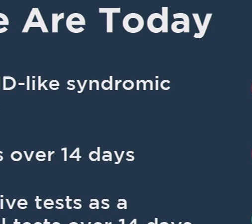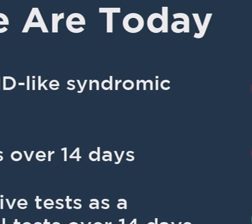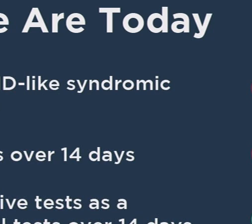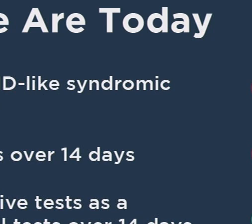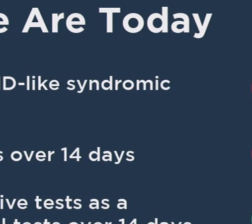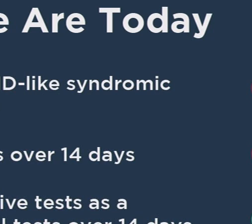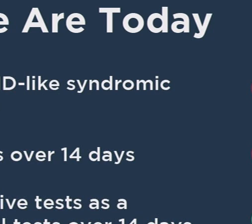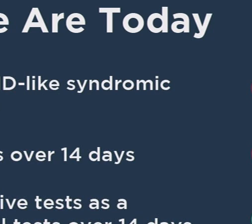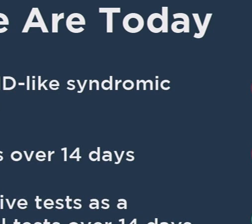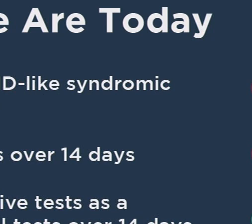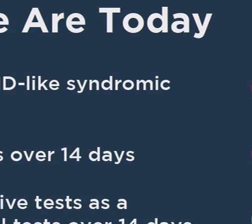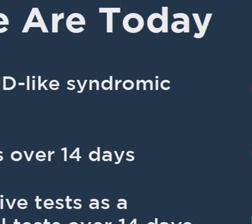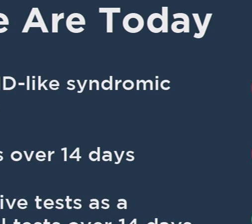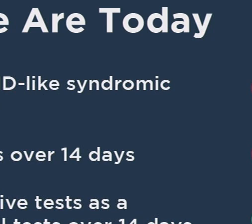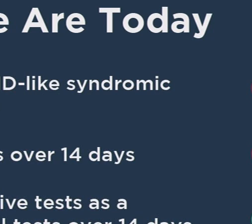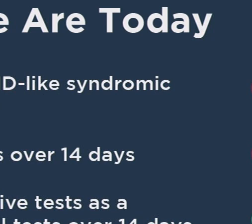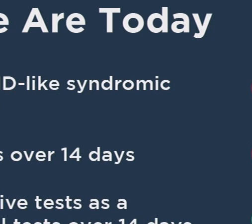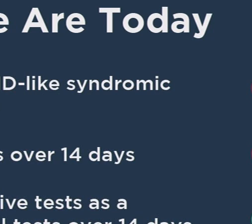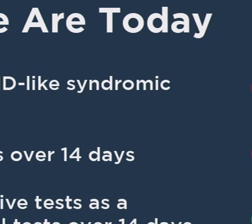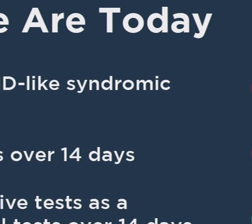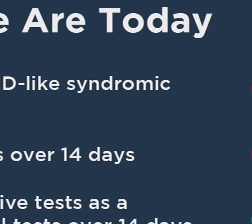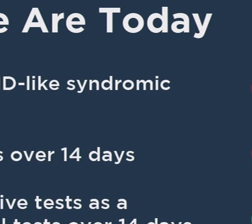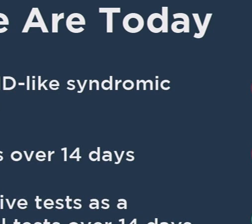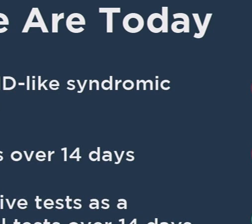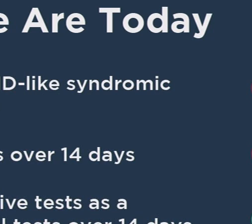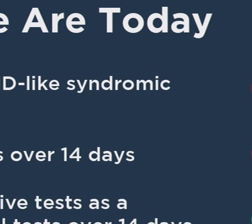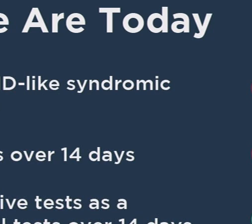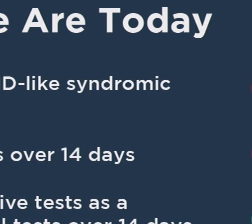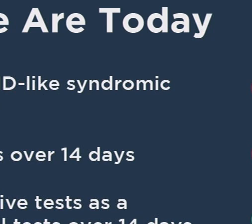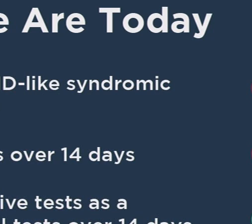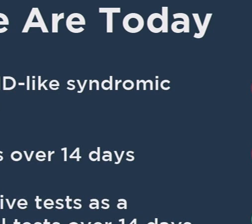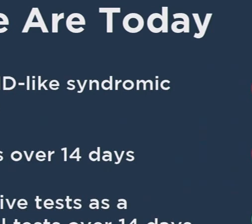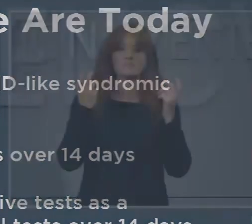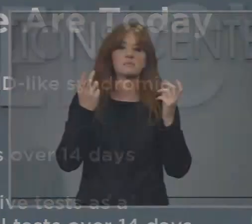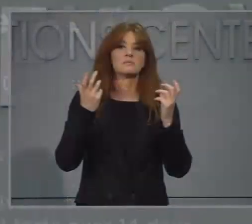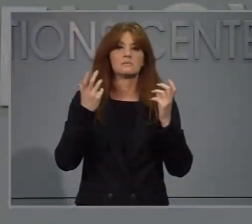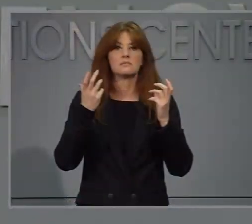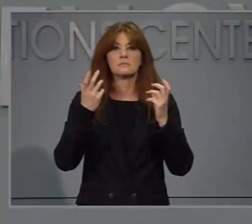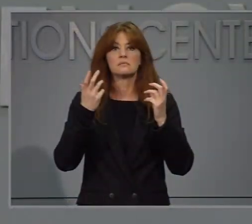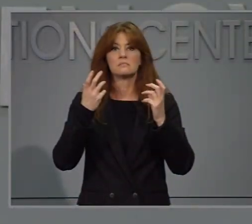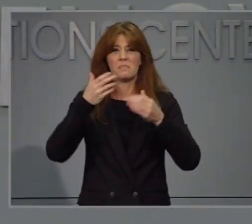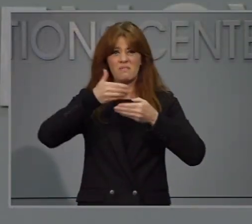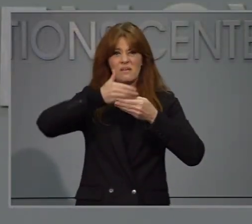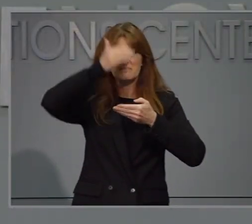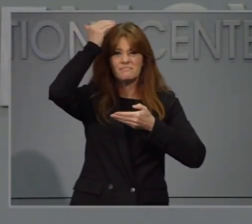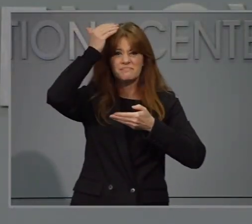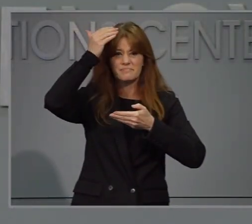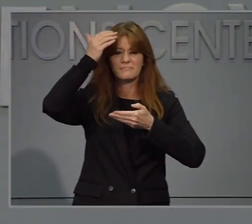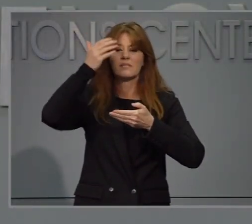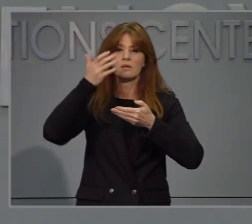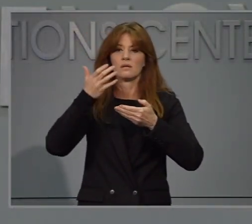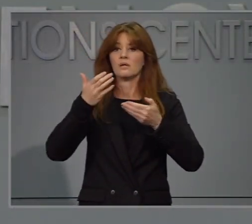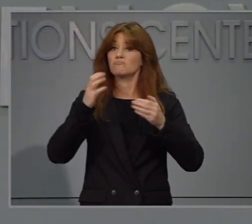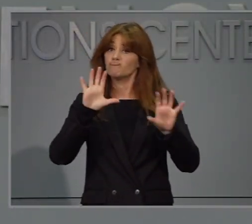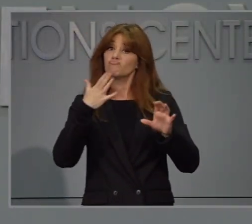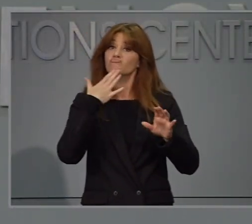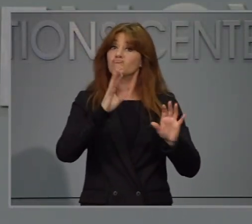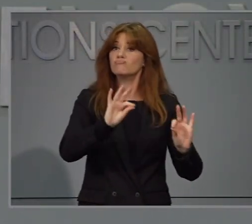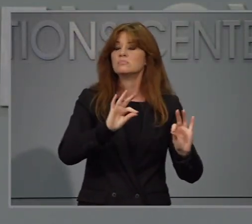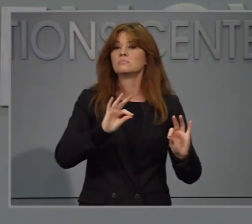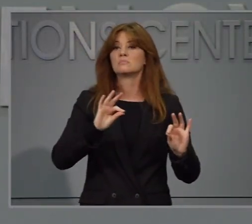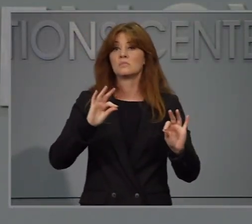las mascarillas N95, mascarillas, guantes, caretas, eso va